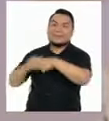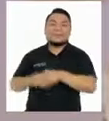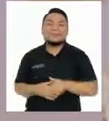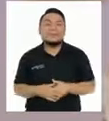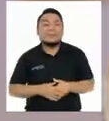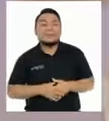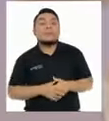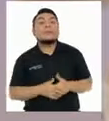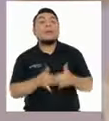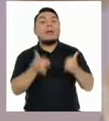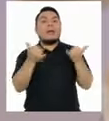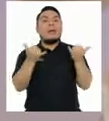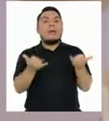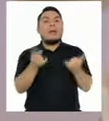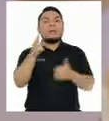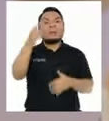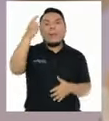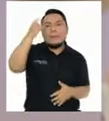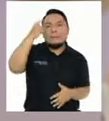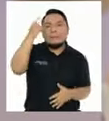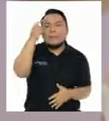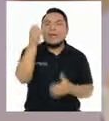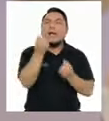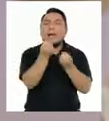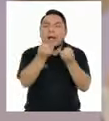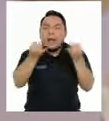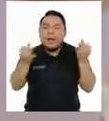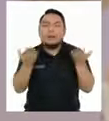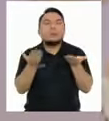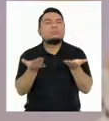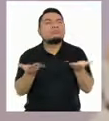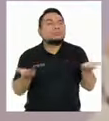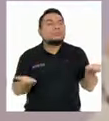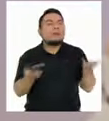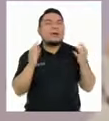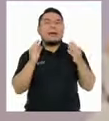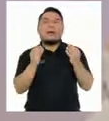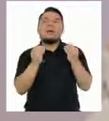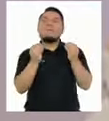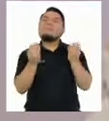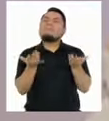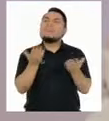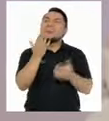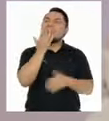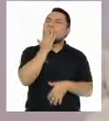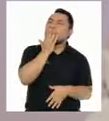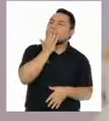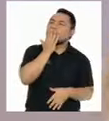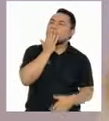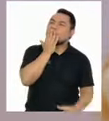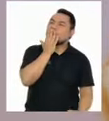Ahora, pensemos en algo relacionado con...